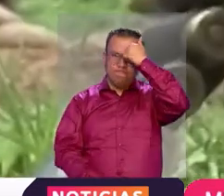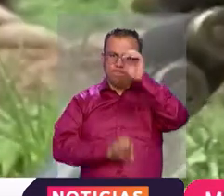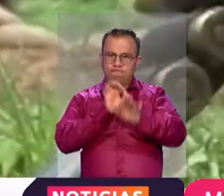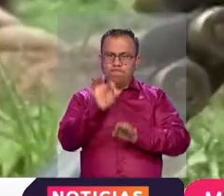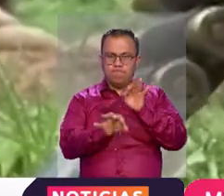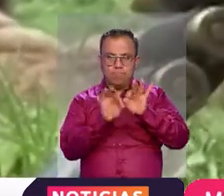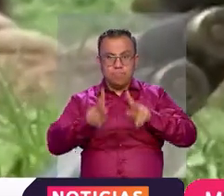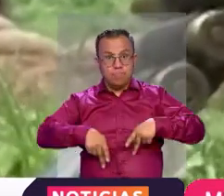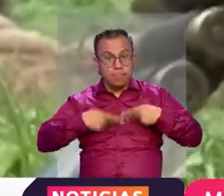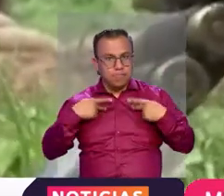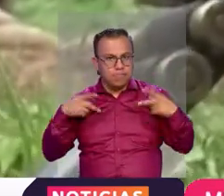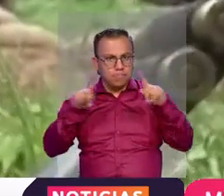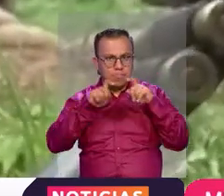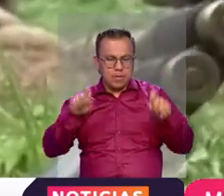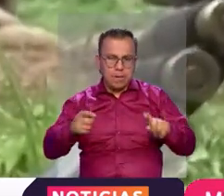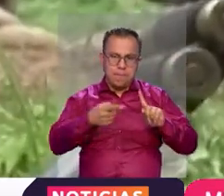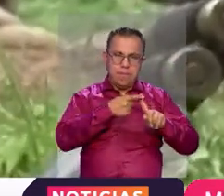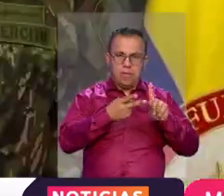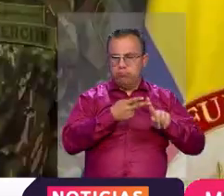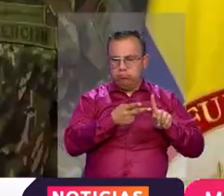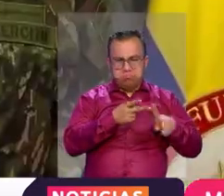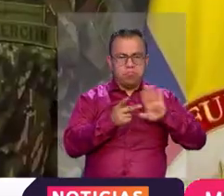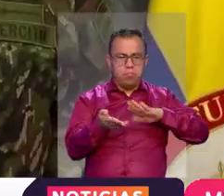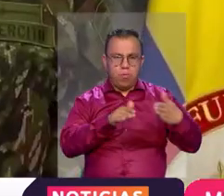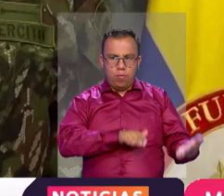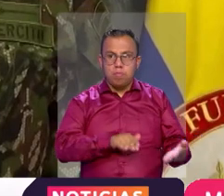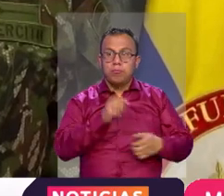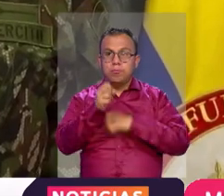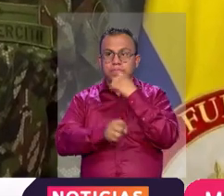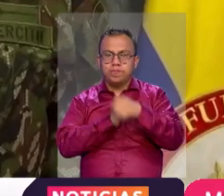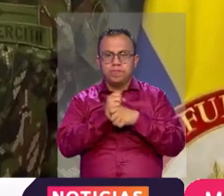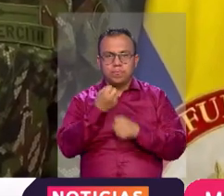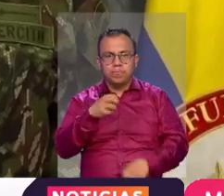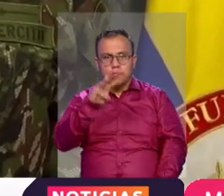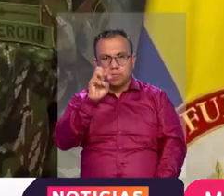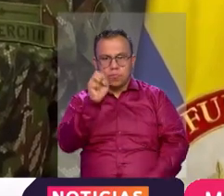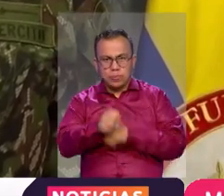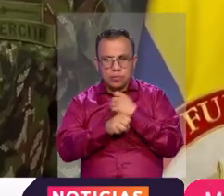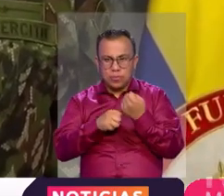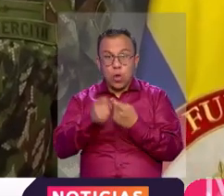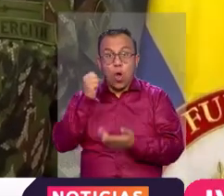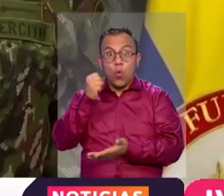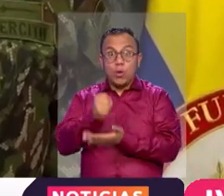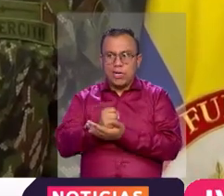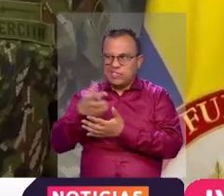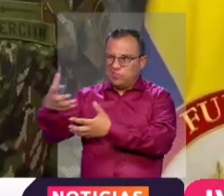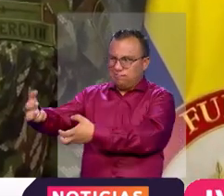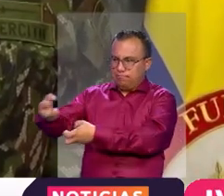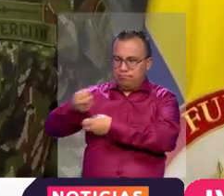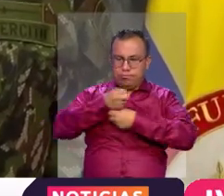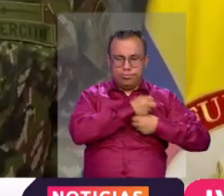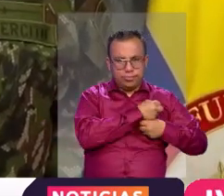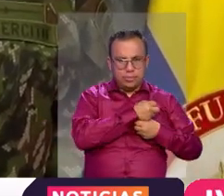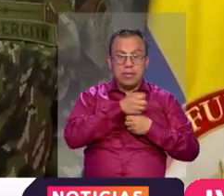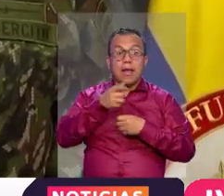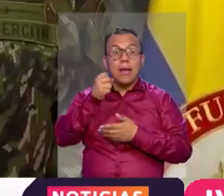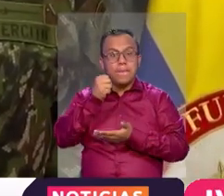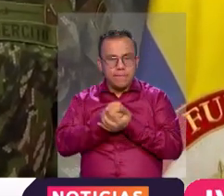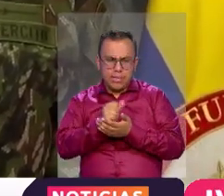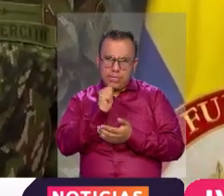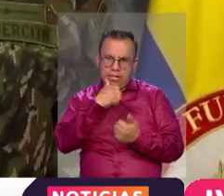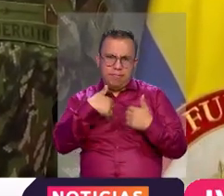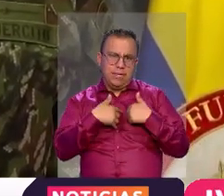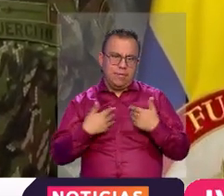conservación de la vida sobre la muerte. Los menores reclutados forzosamente por organizaciones ilegales son